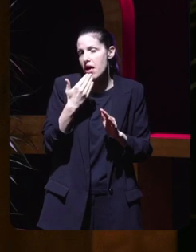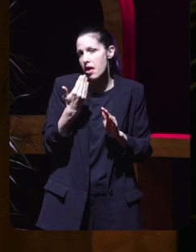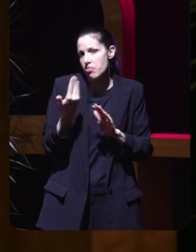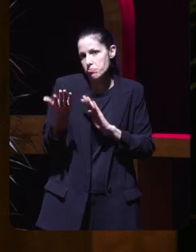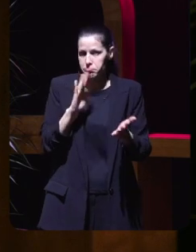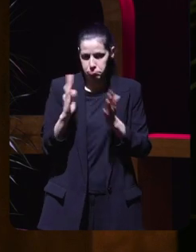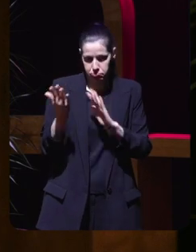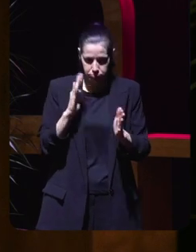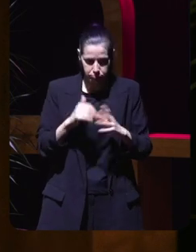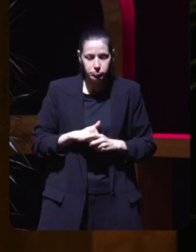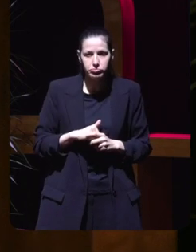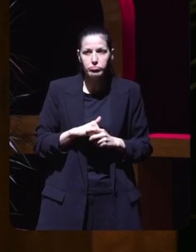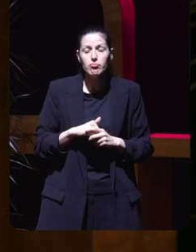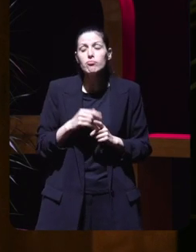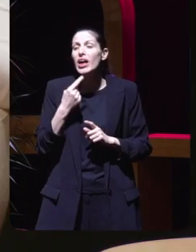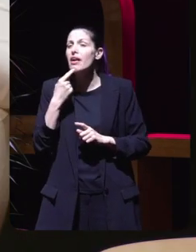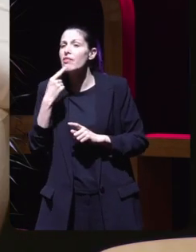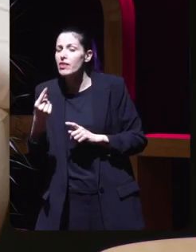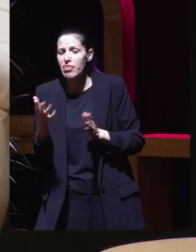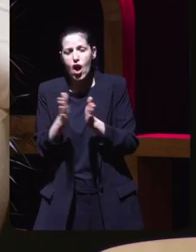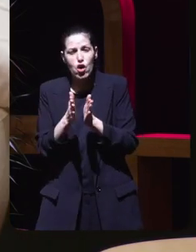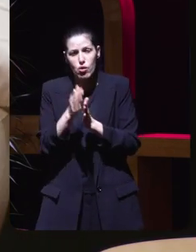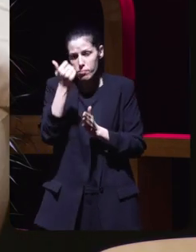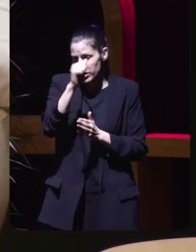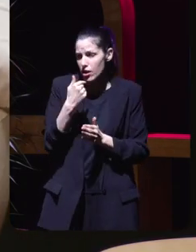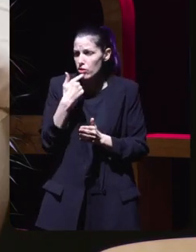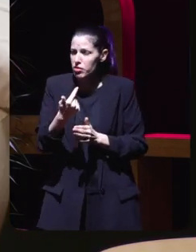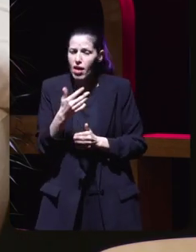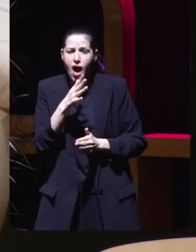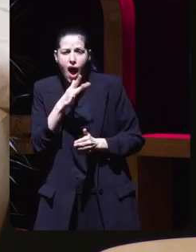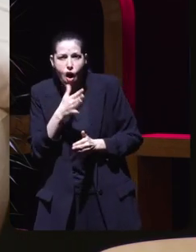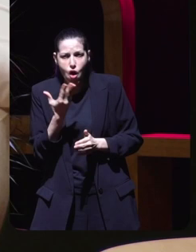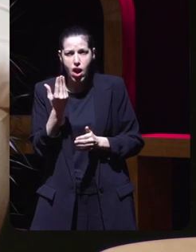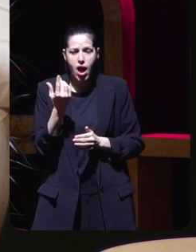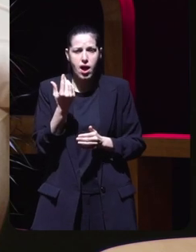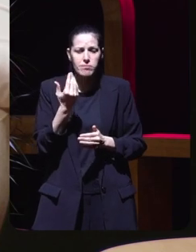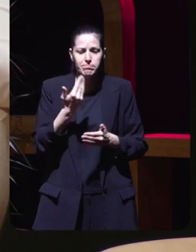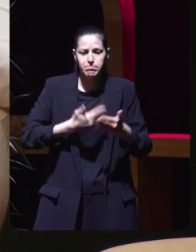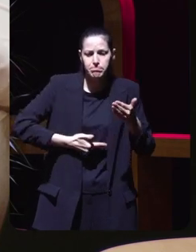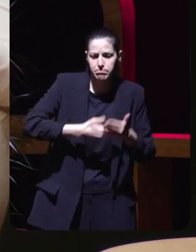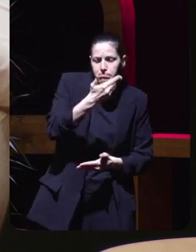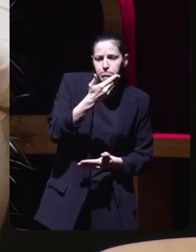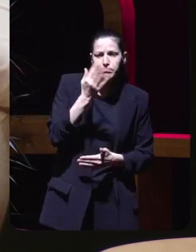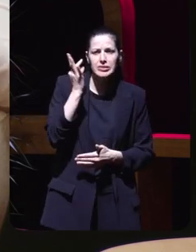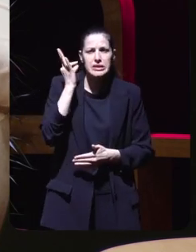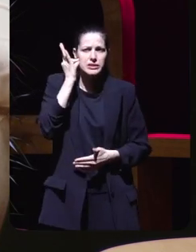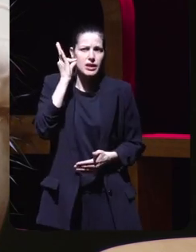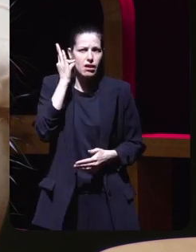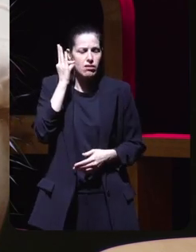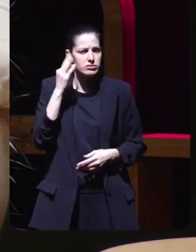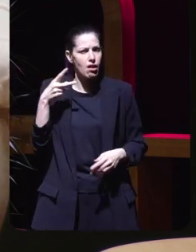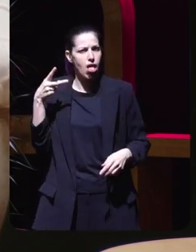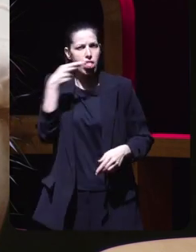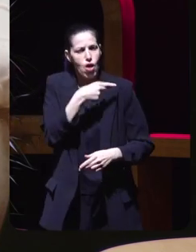que a esos analistas maisnovas ahora como que no encalamos no Aunque pues que temos esas cosas